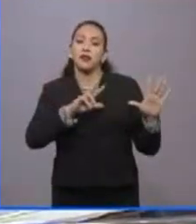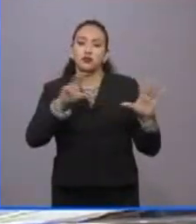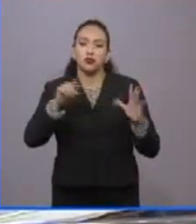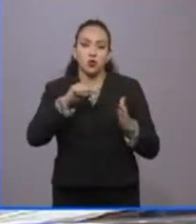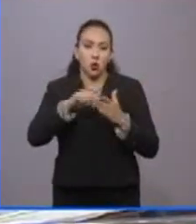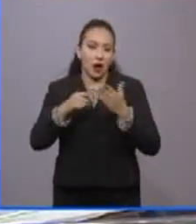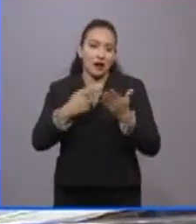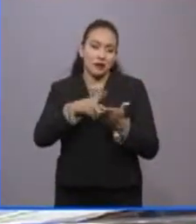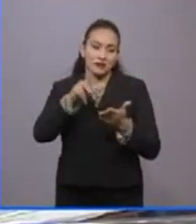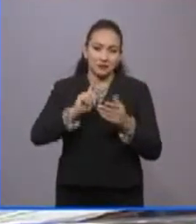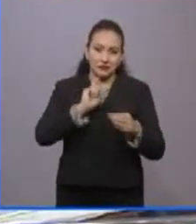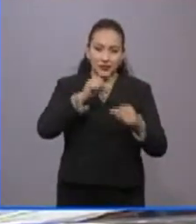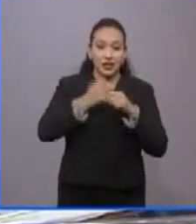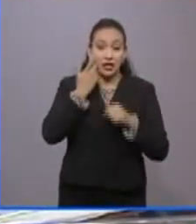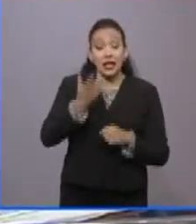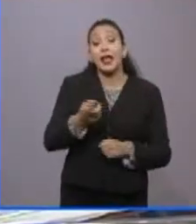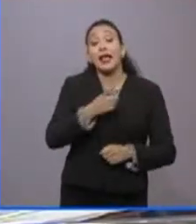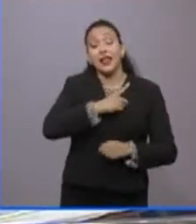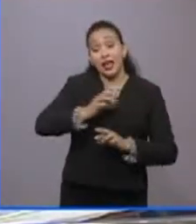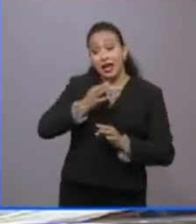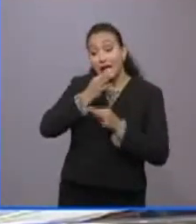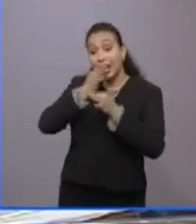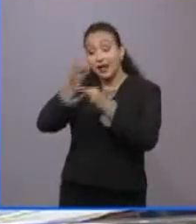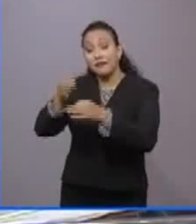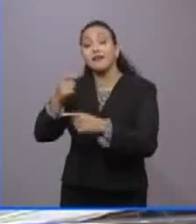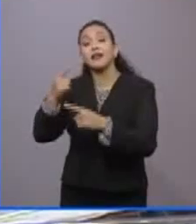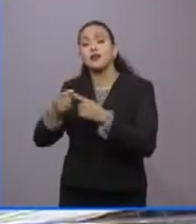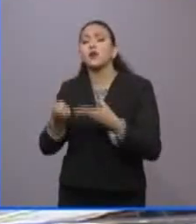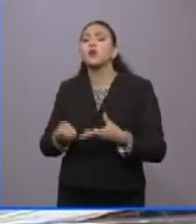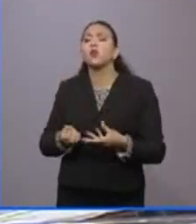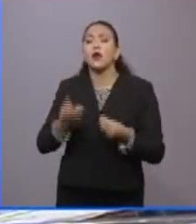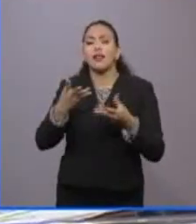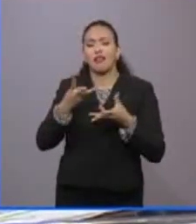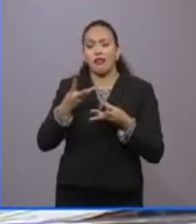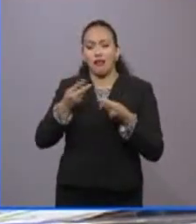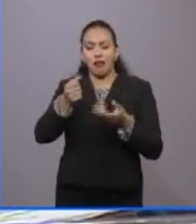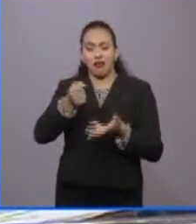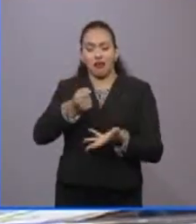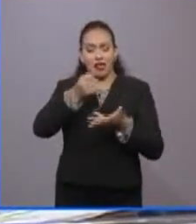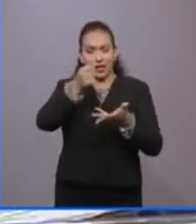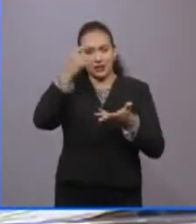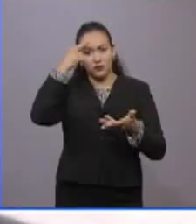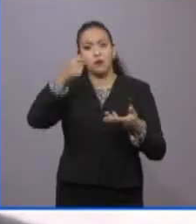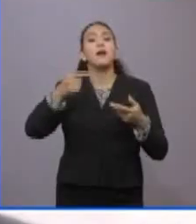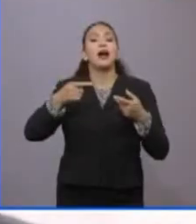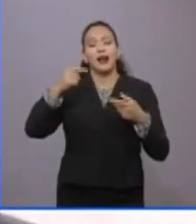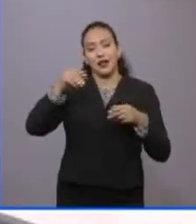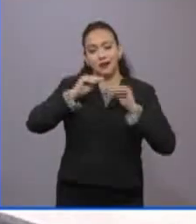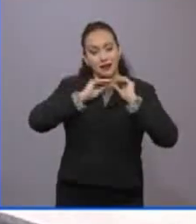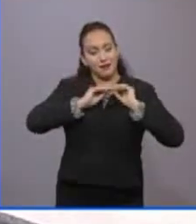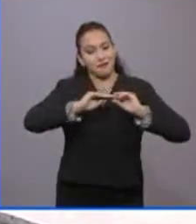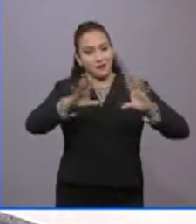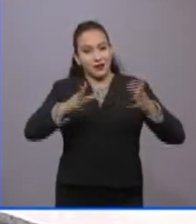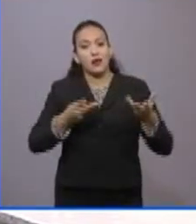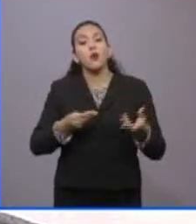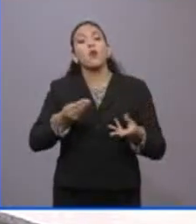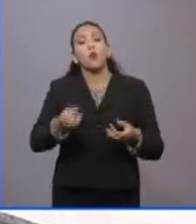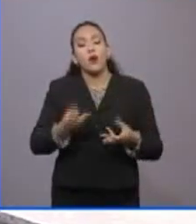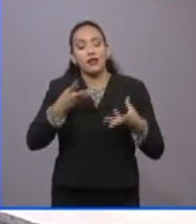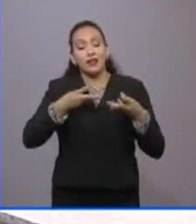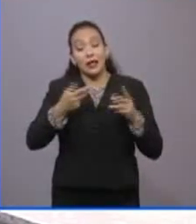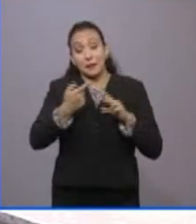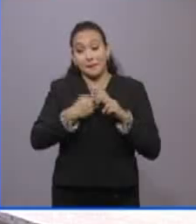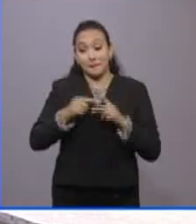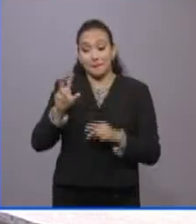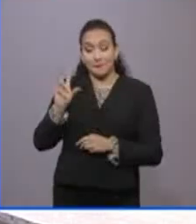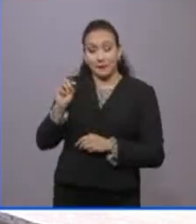disputa deberán reportar puntualmente los ingresos y gastos realizados durante el periodo de campaña que inició el 30